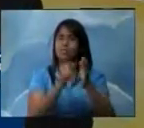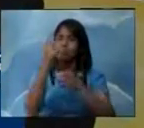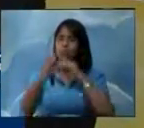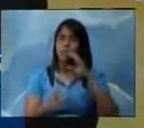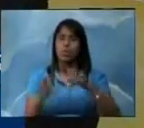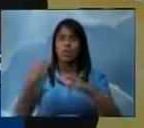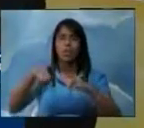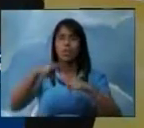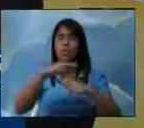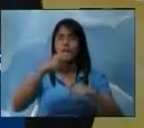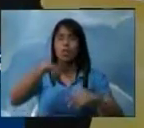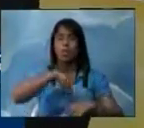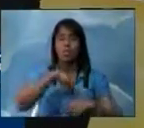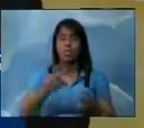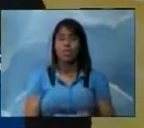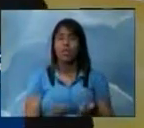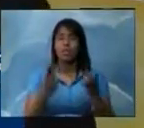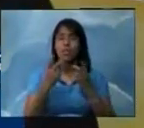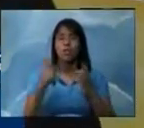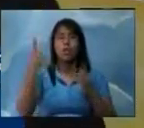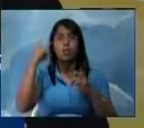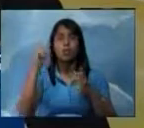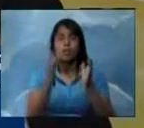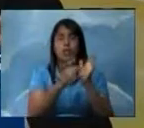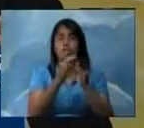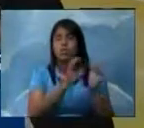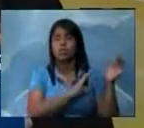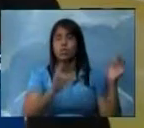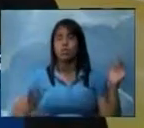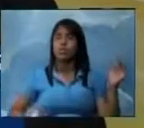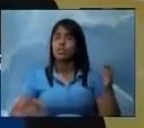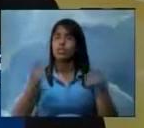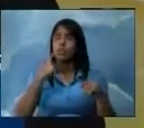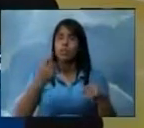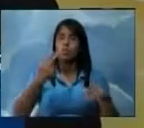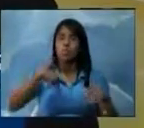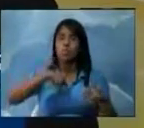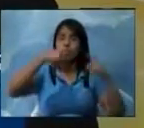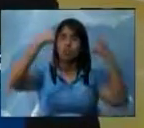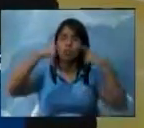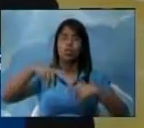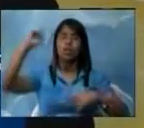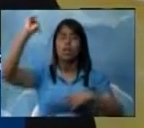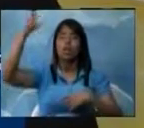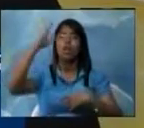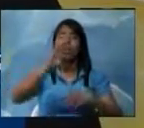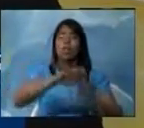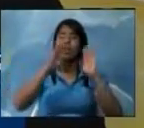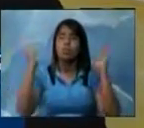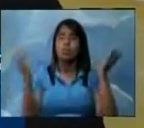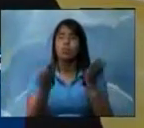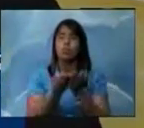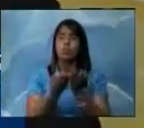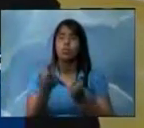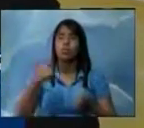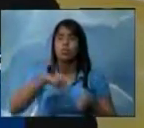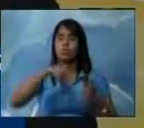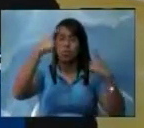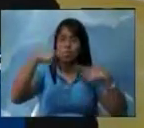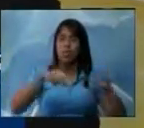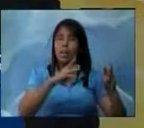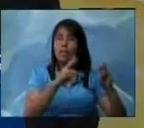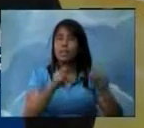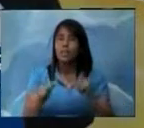que rodeen nuestra vida. Por eso Jesús dice: vosotros sois la luz del mundo, vosotros sois la sal